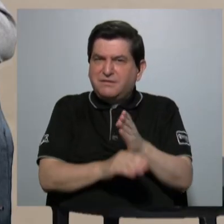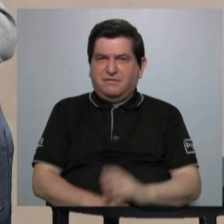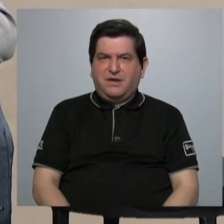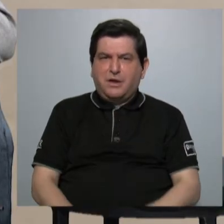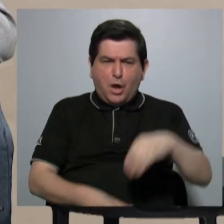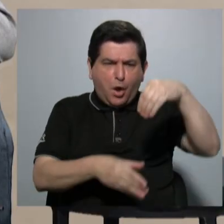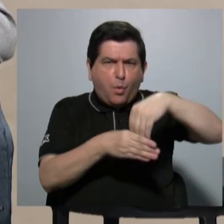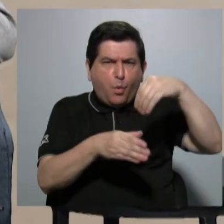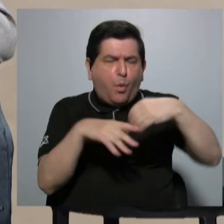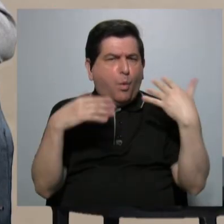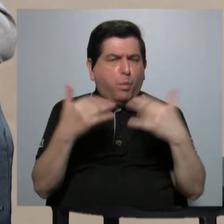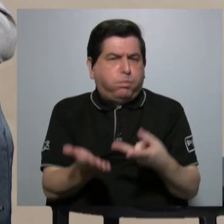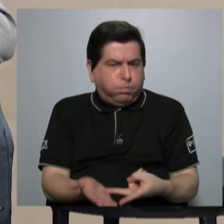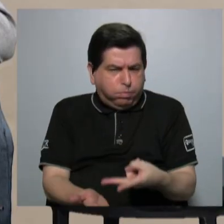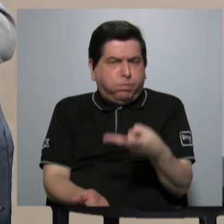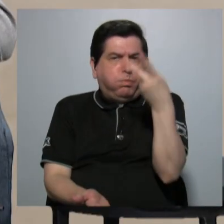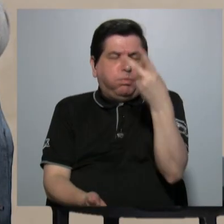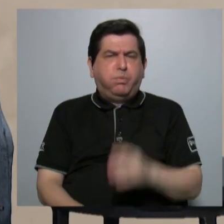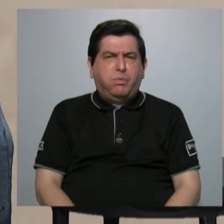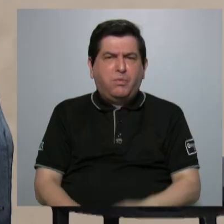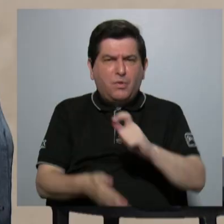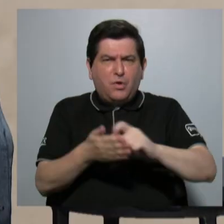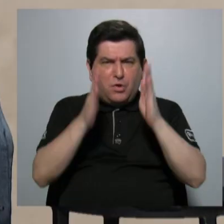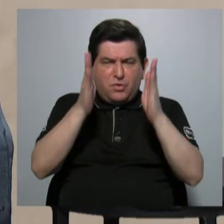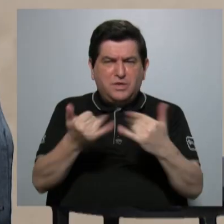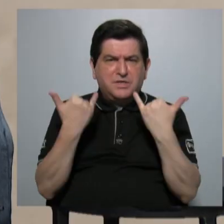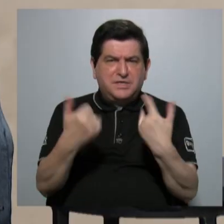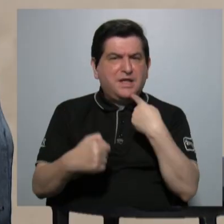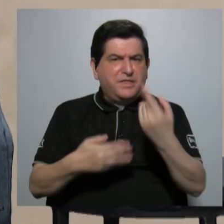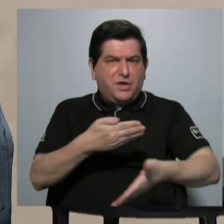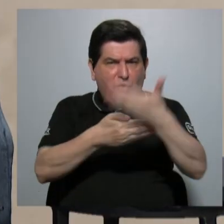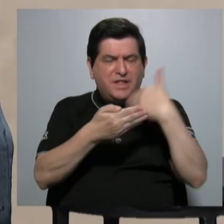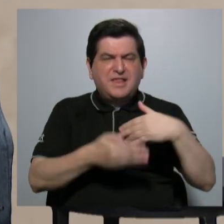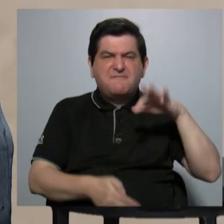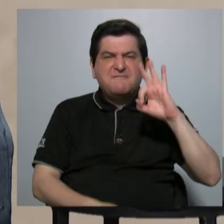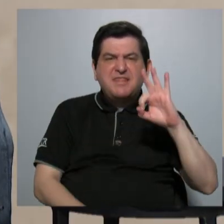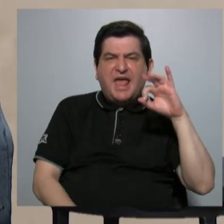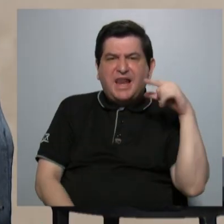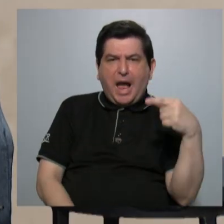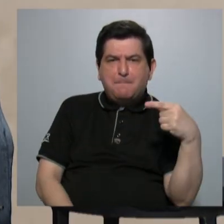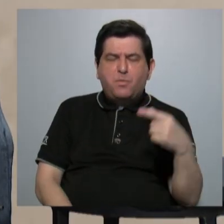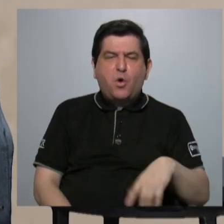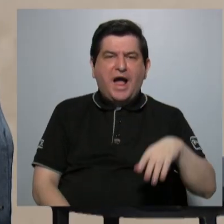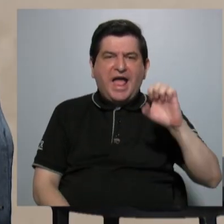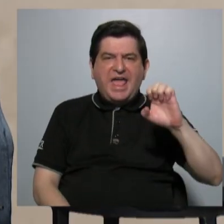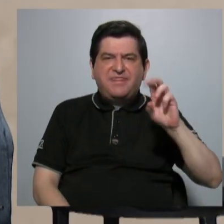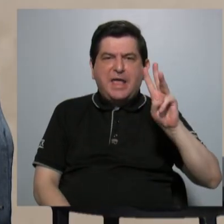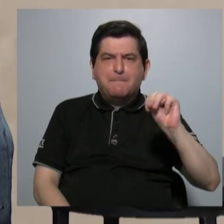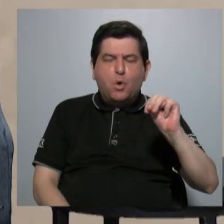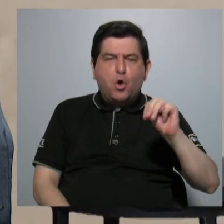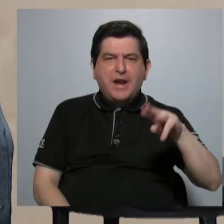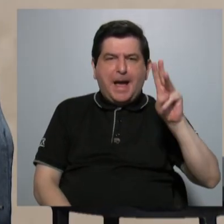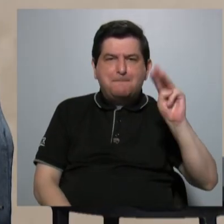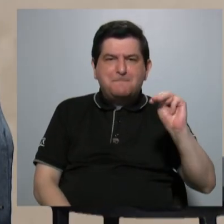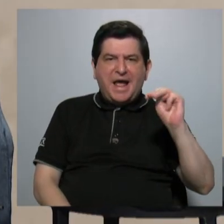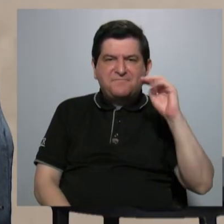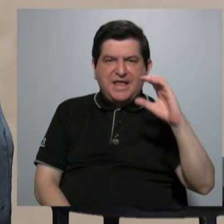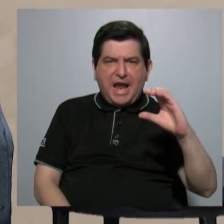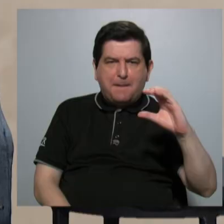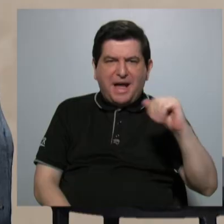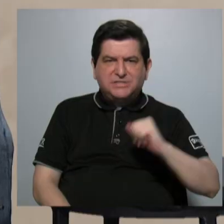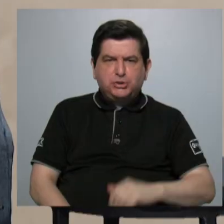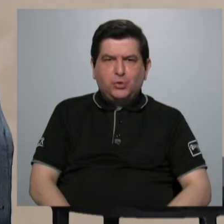un aporte realmente extraordinario con compositores que usted ya lo mencionó, Fidel Gamboa, Eddie Mora, Marvin Camacho,